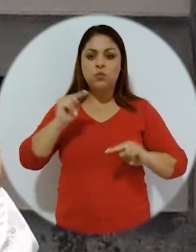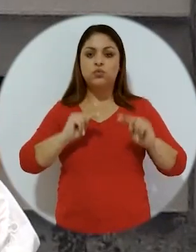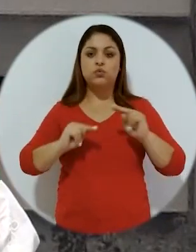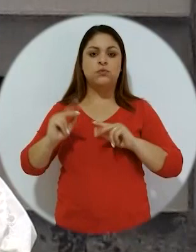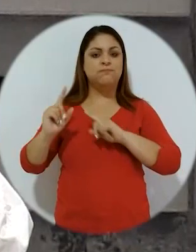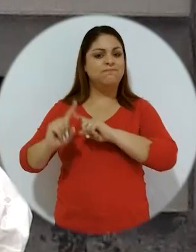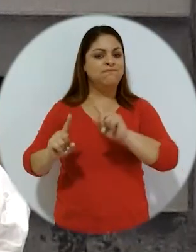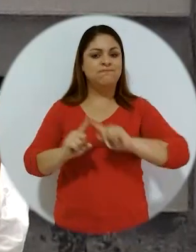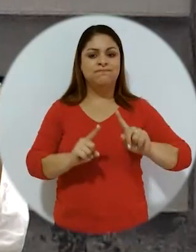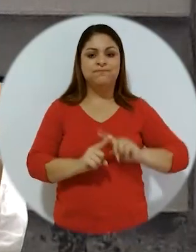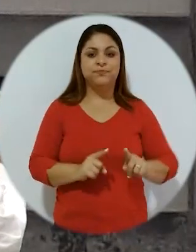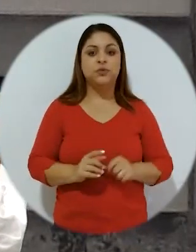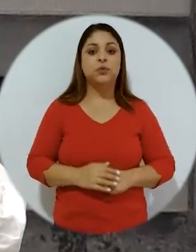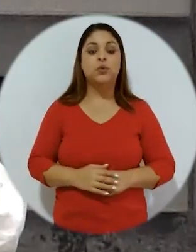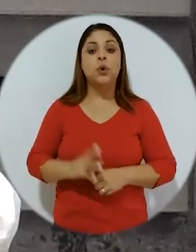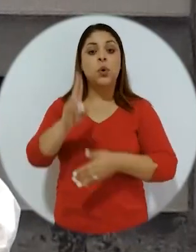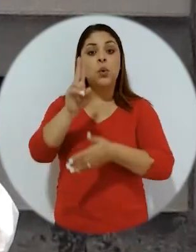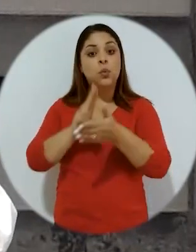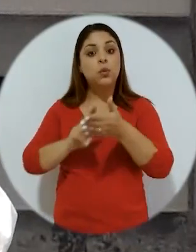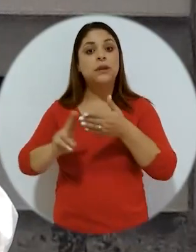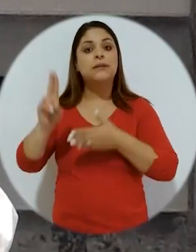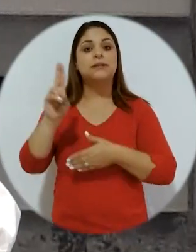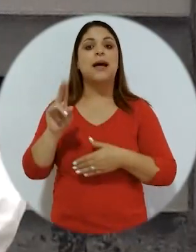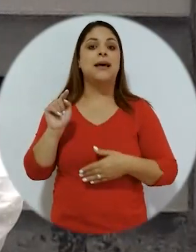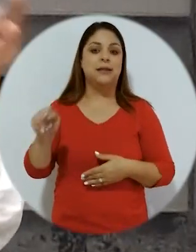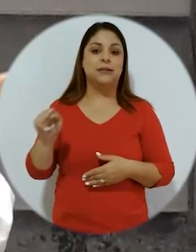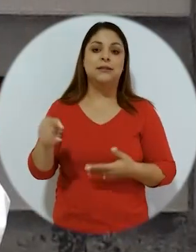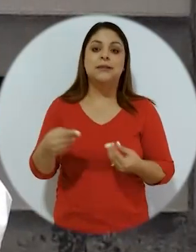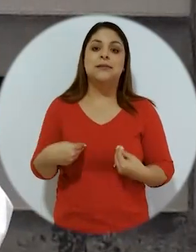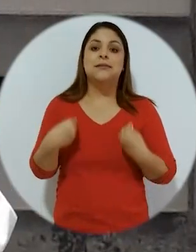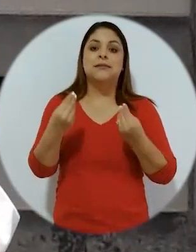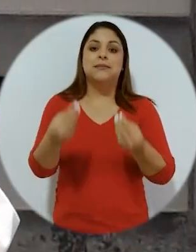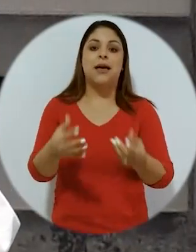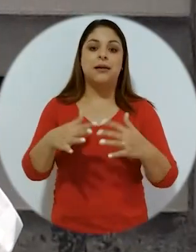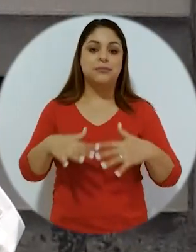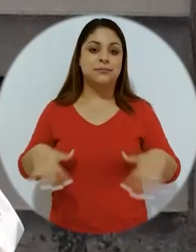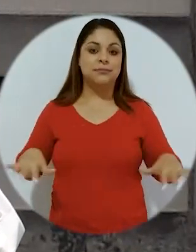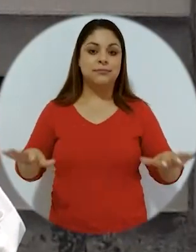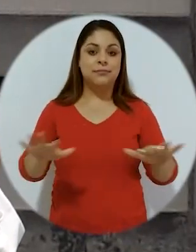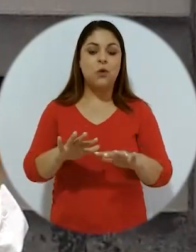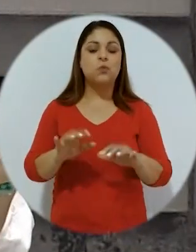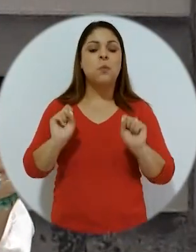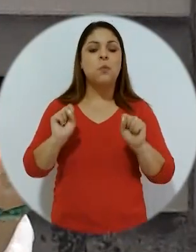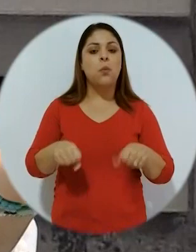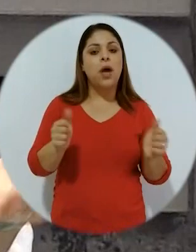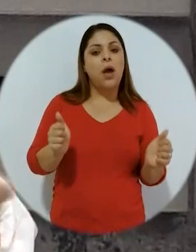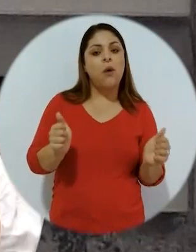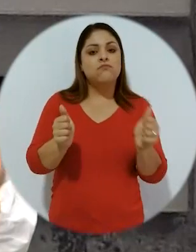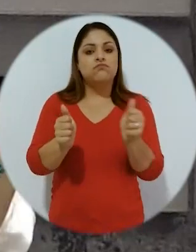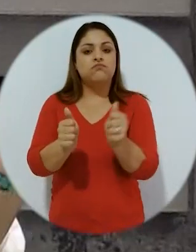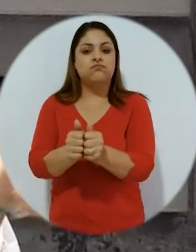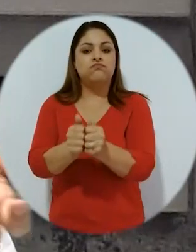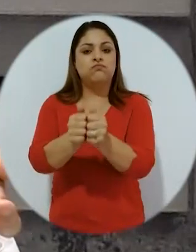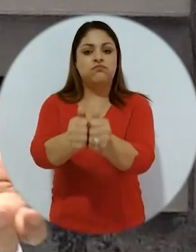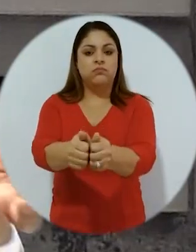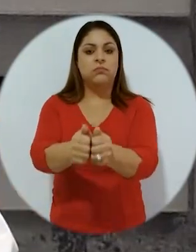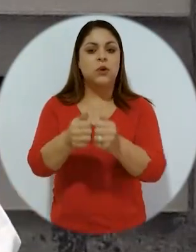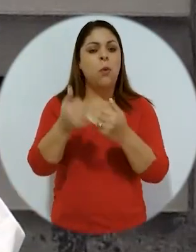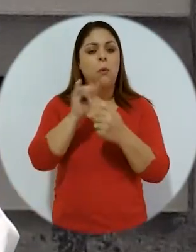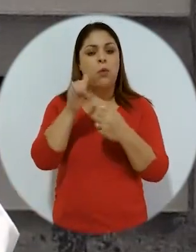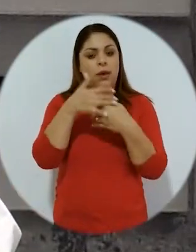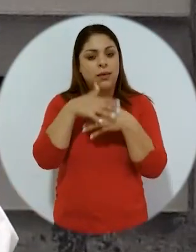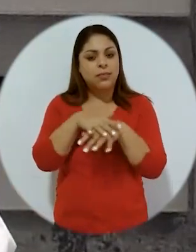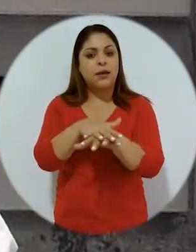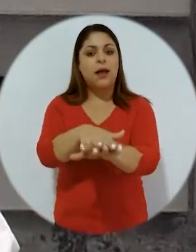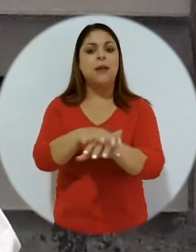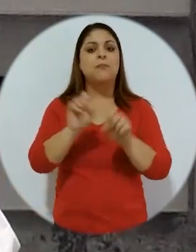en otras áreas. Entonces, las universidades se convierten en esos espacios donde se le puede dar un acompañamiento más integral para